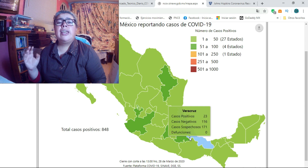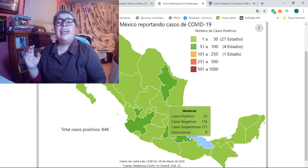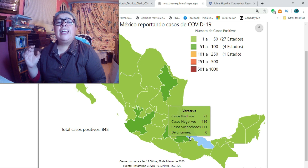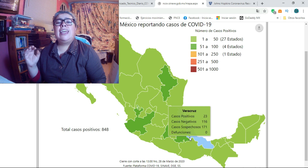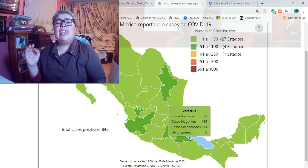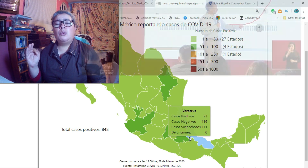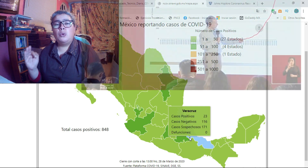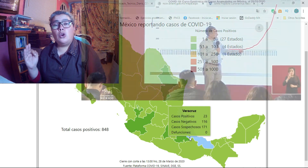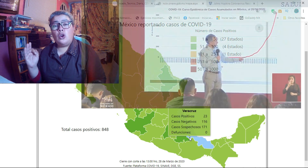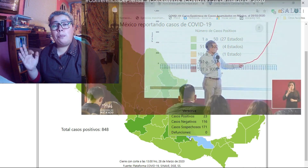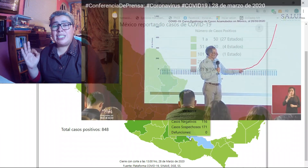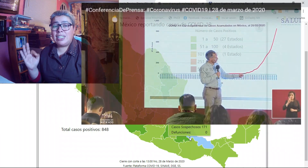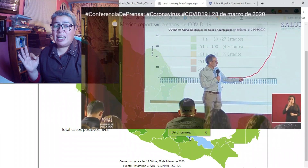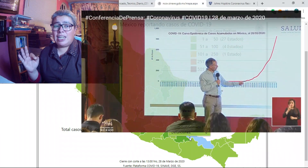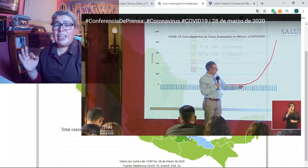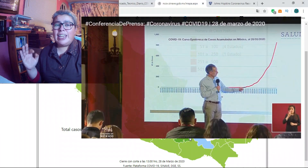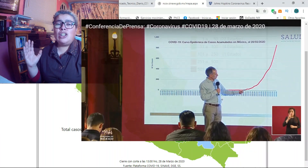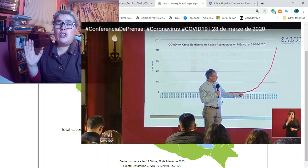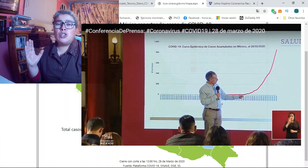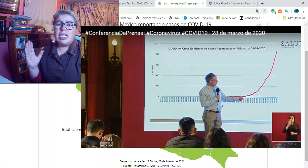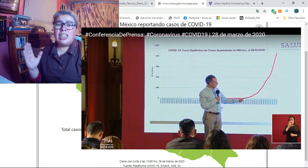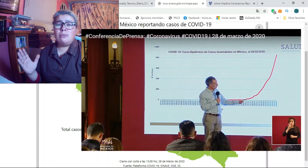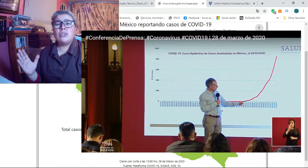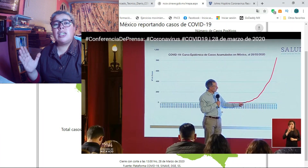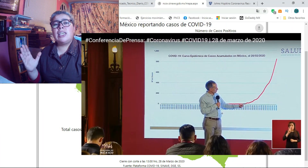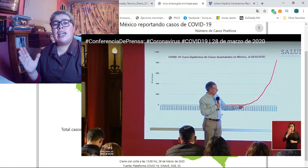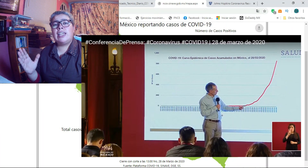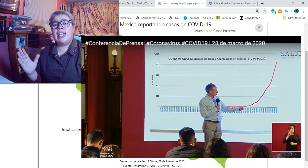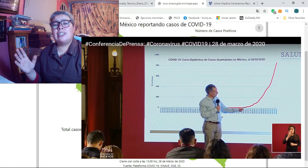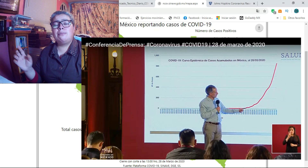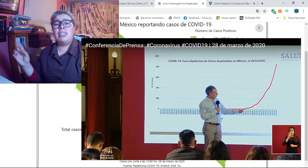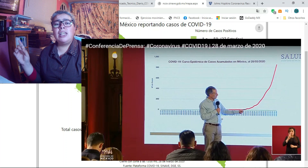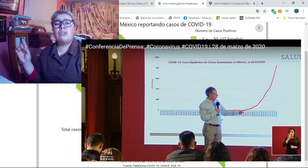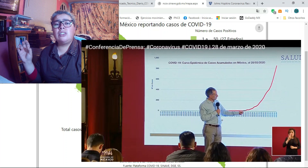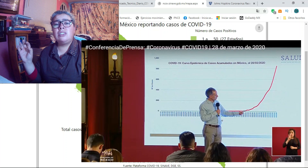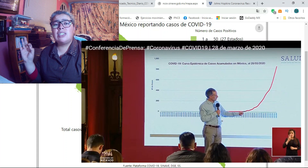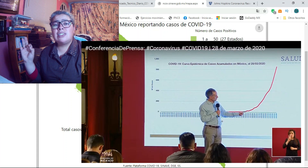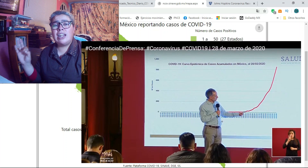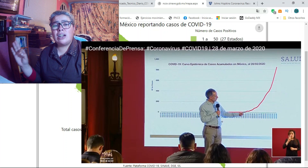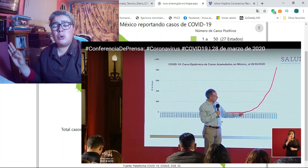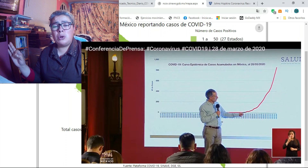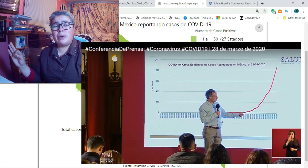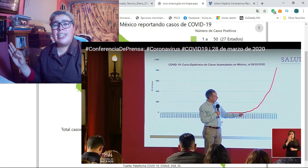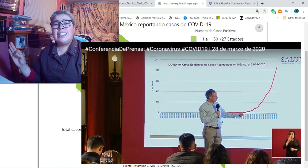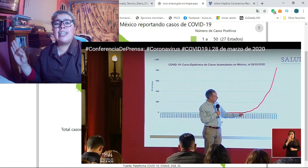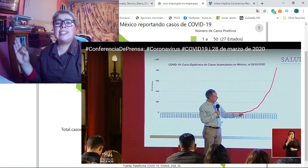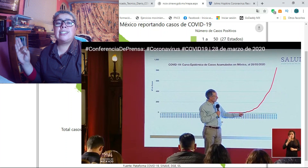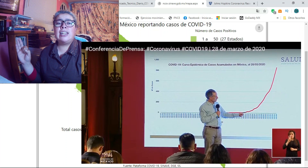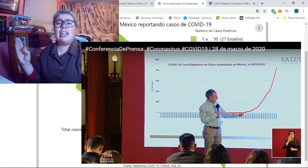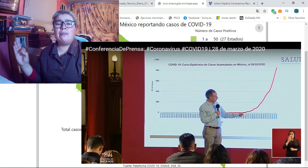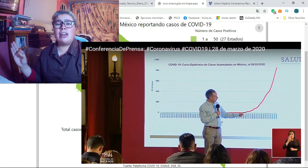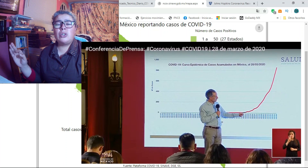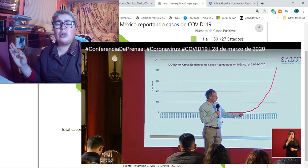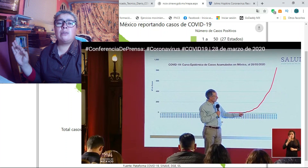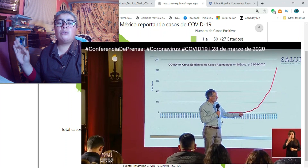doctor Hugo López-Gatell que nos tenemos que quedar en casa. Mira, los índices de la curva ya se